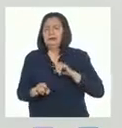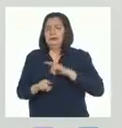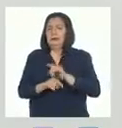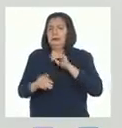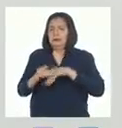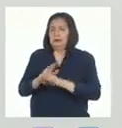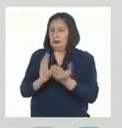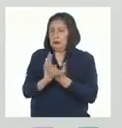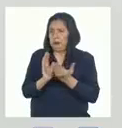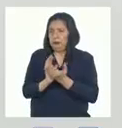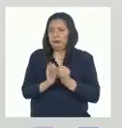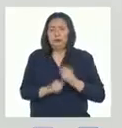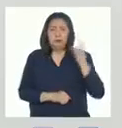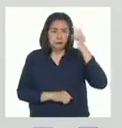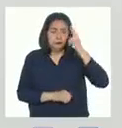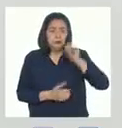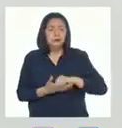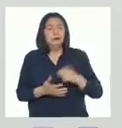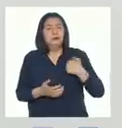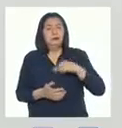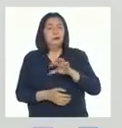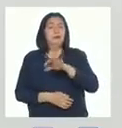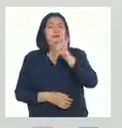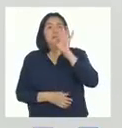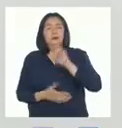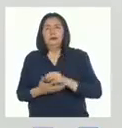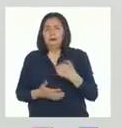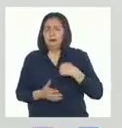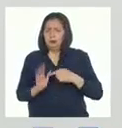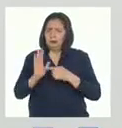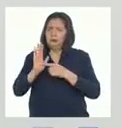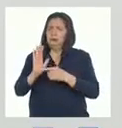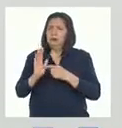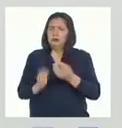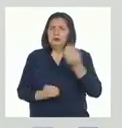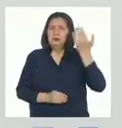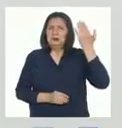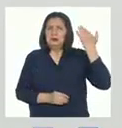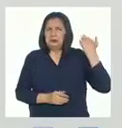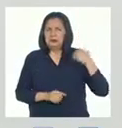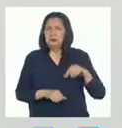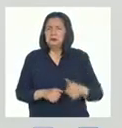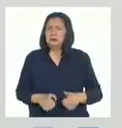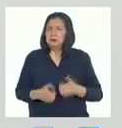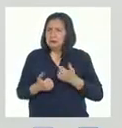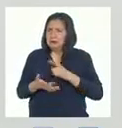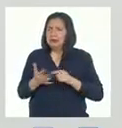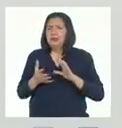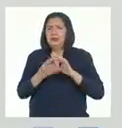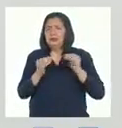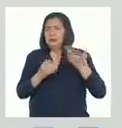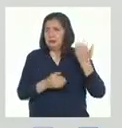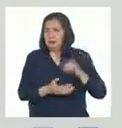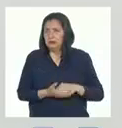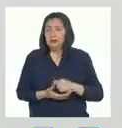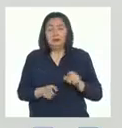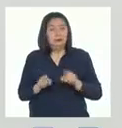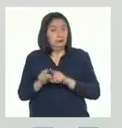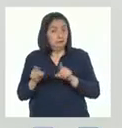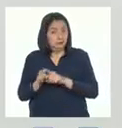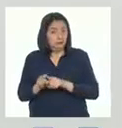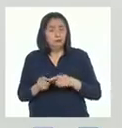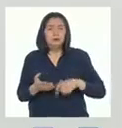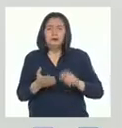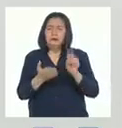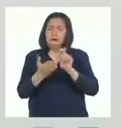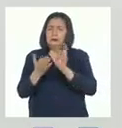en las escuelas. Por eso lo hemos escogido, porque nos muestra cómo se vivía en un momento de nuestra historia. Además, es